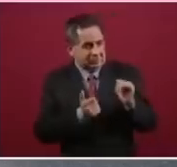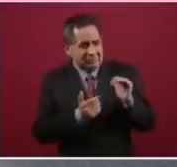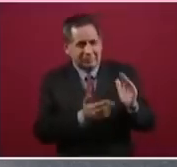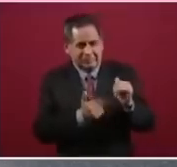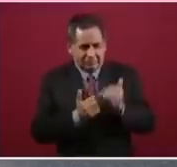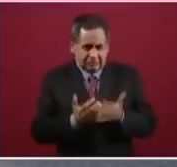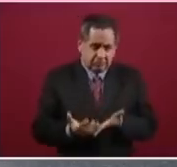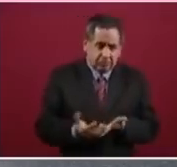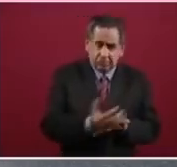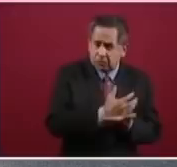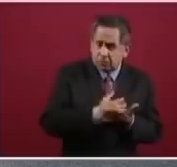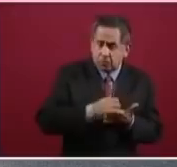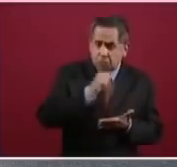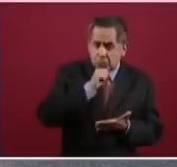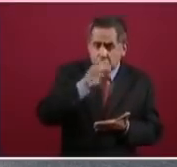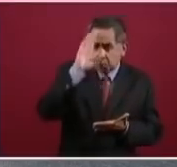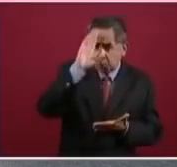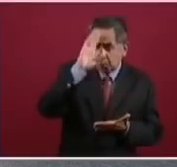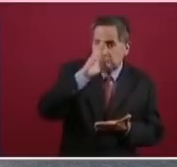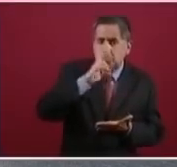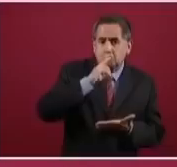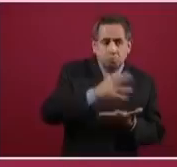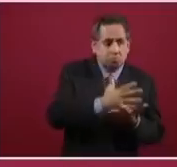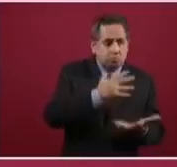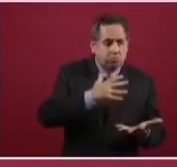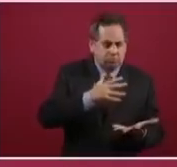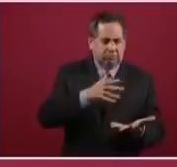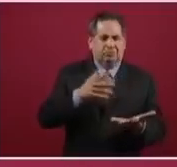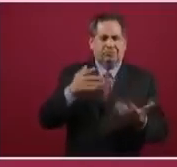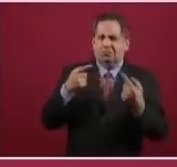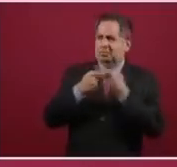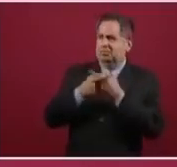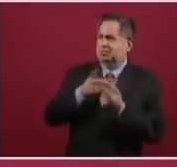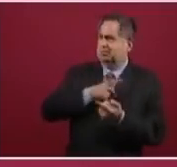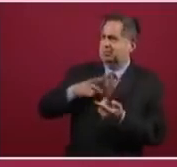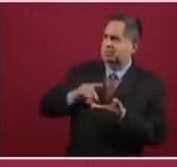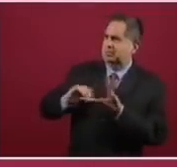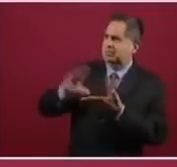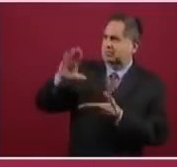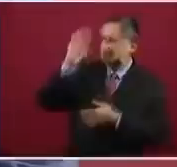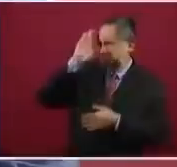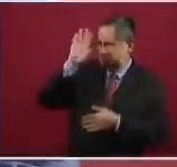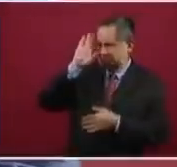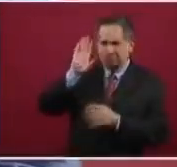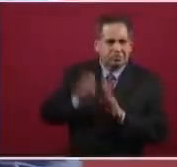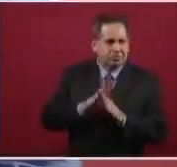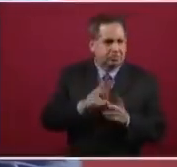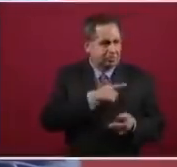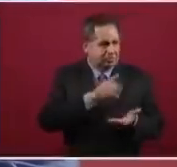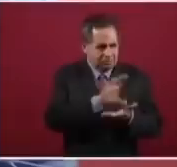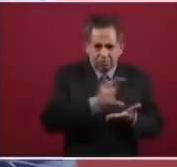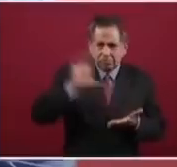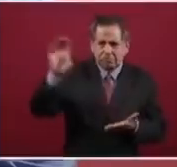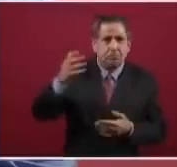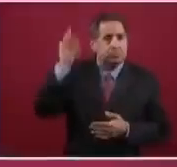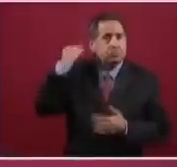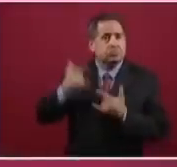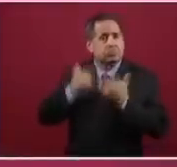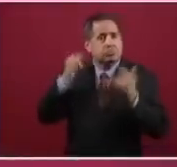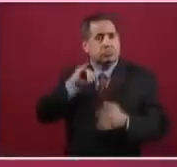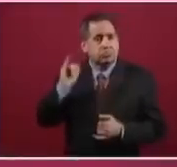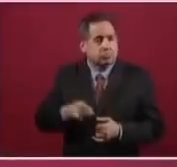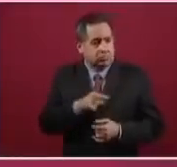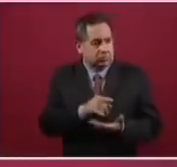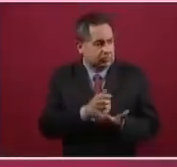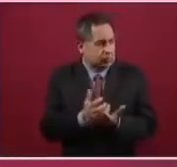ingresos extraordinarios como nunca en la historia de la